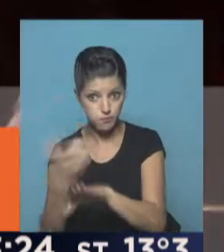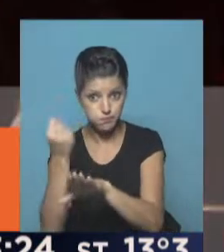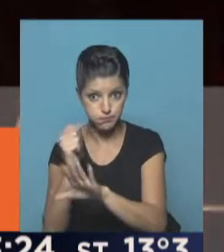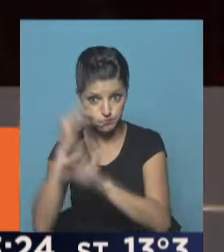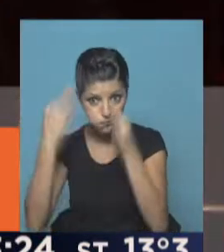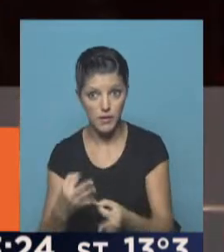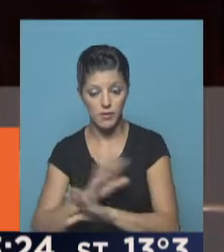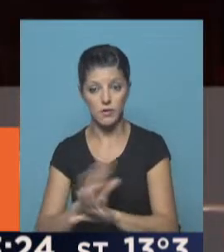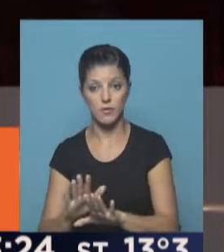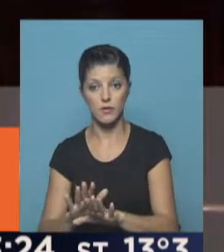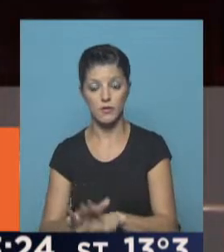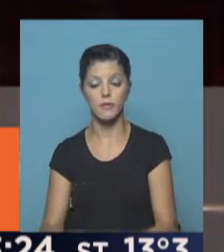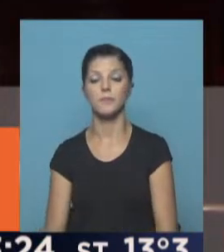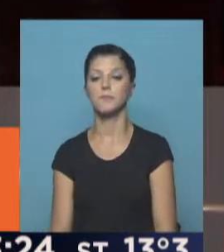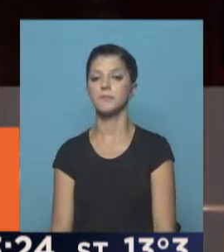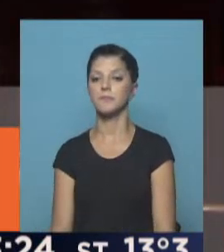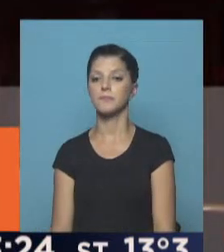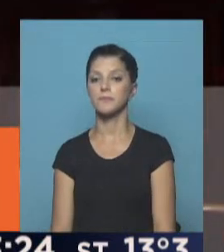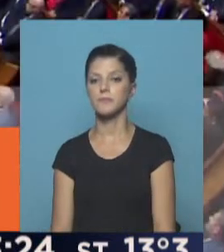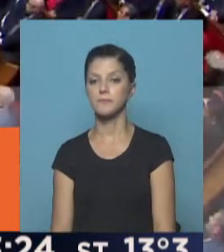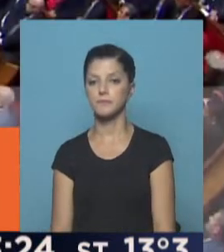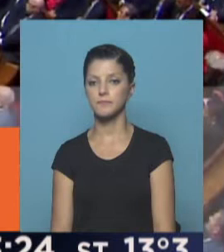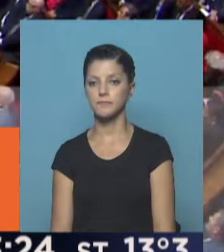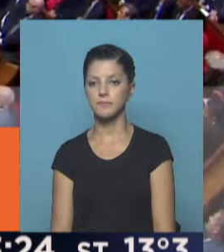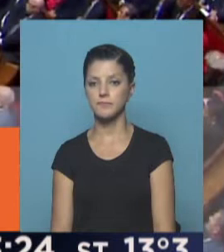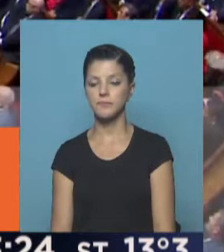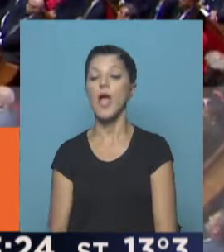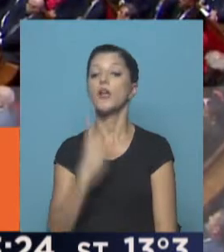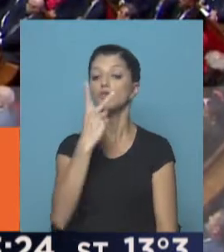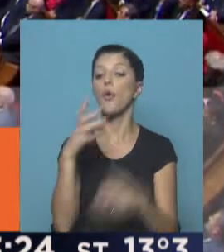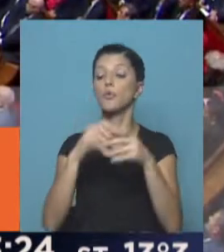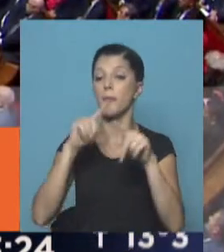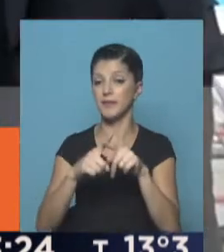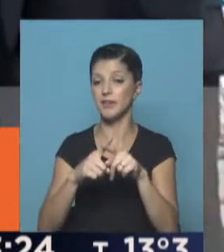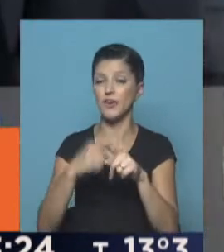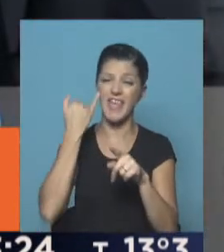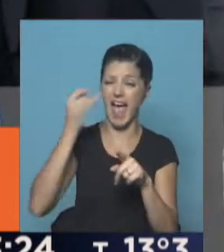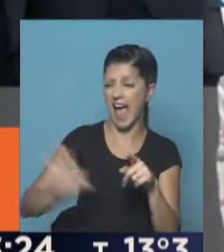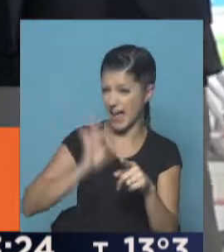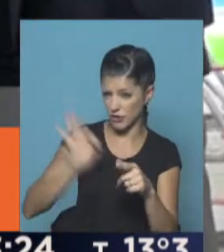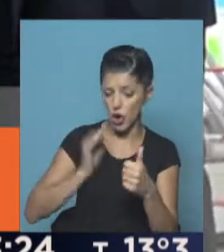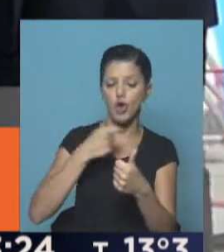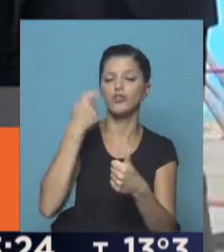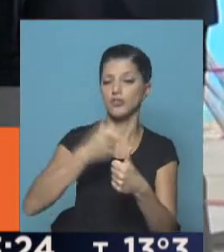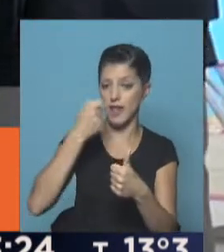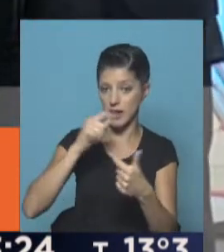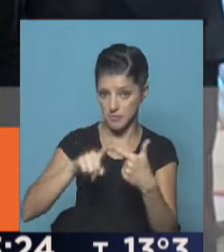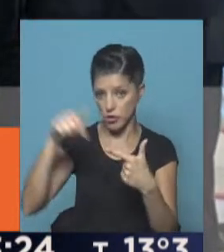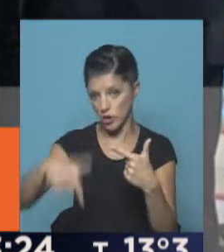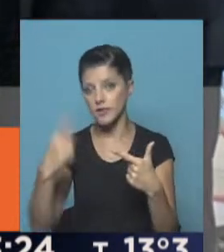está arrastrando a dos partidos tradicionales, es decir, al socialismo y lo que hoy